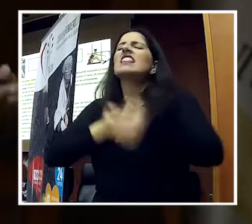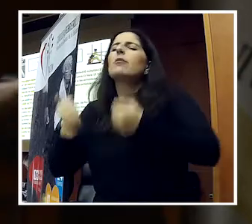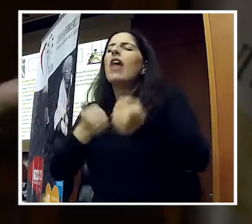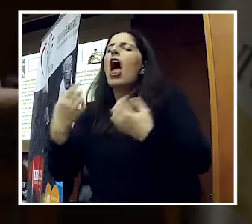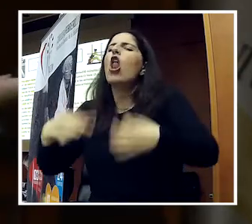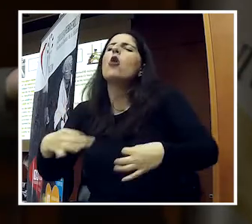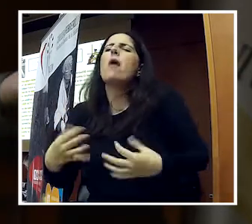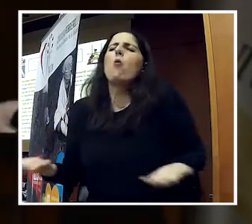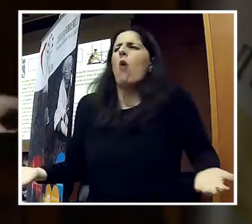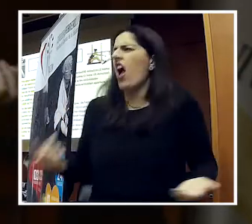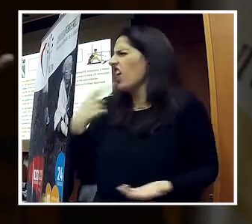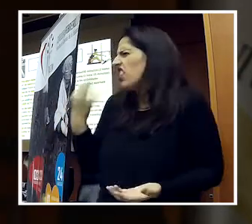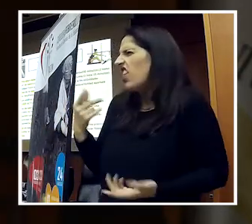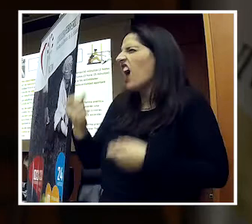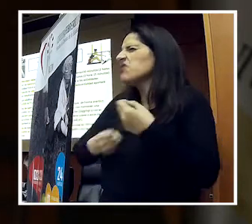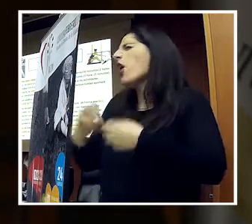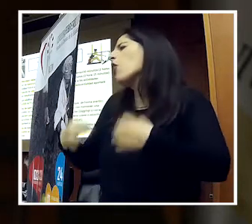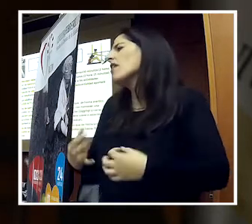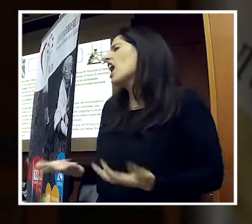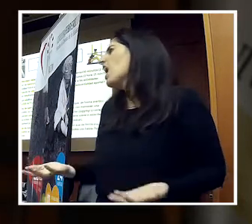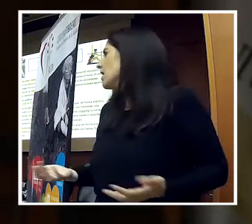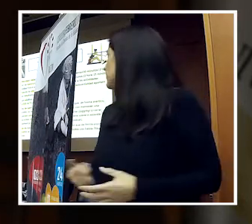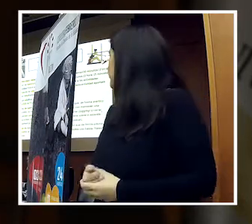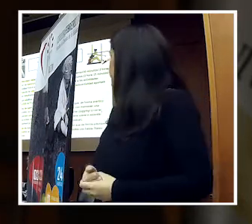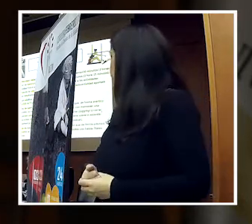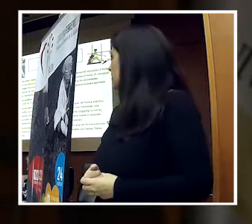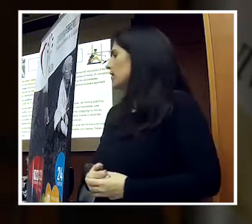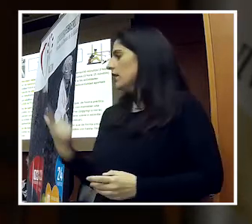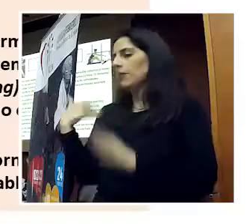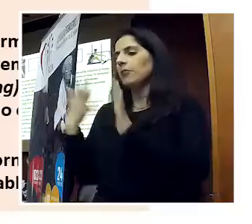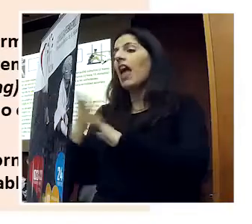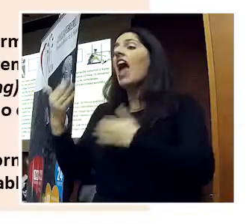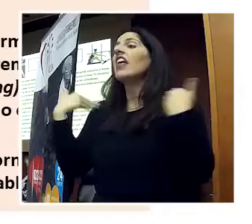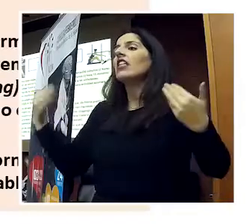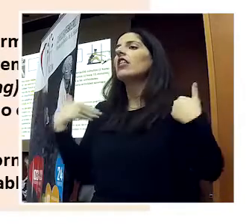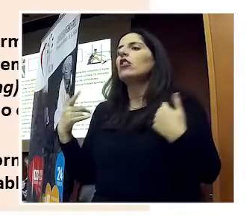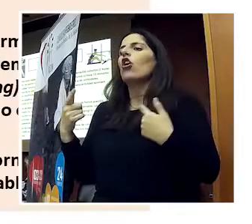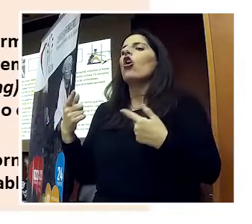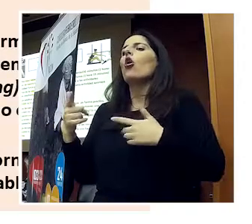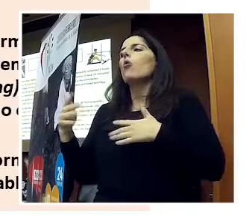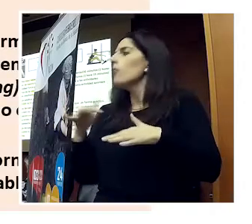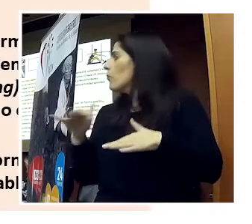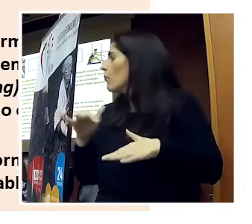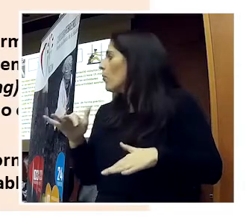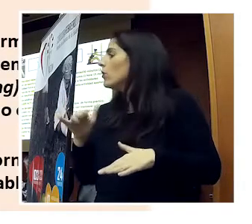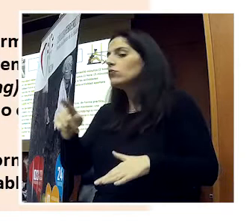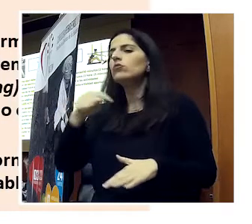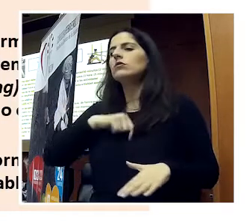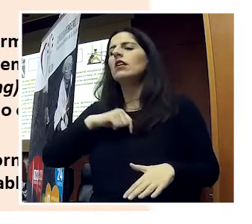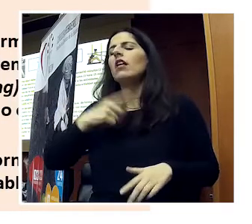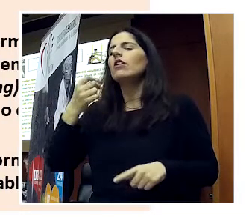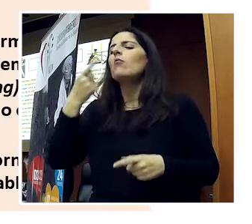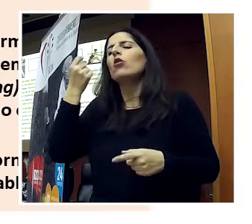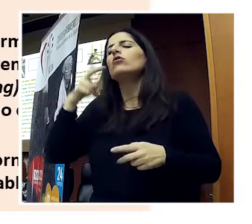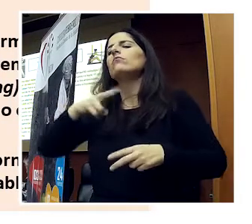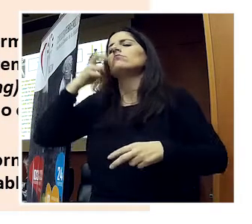bueno, ¿y cuando me dice eso a qué se está refiriendo? ¿No? Pues sería más o menos esto. Fijaros, son aquellos ejercicios en que de forma práctica notarás cómo la respiración es